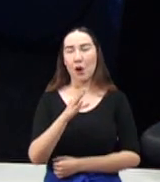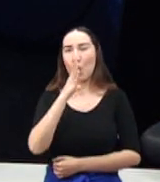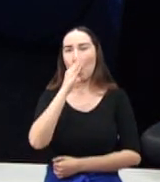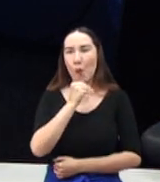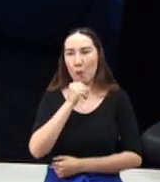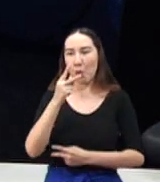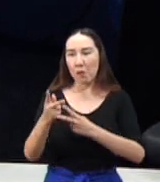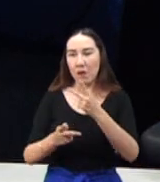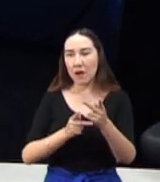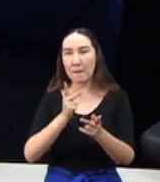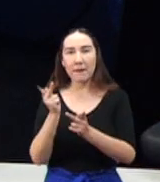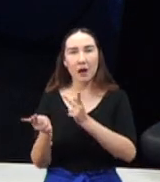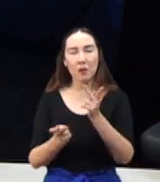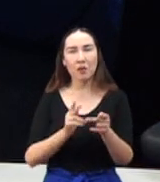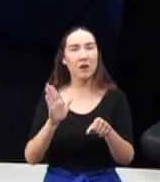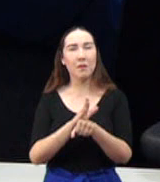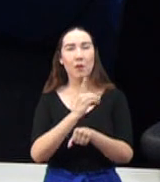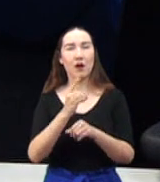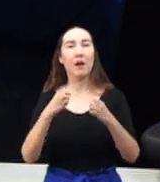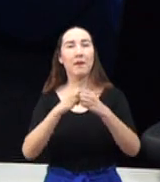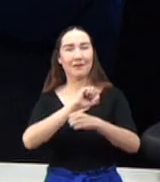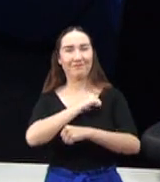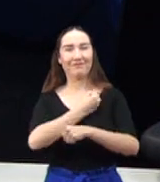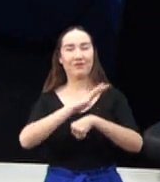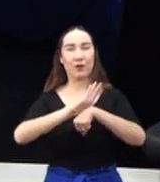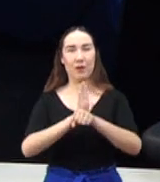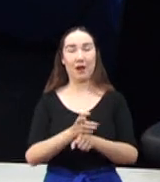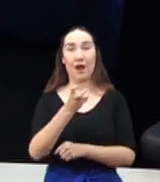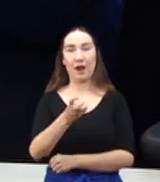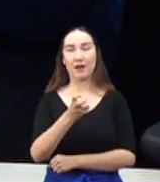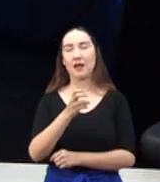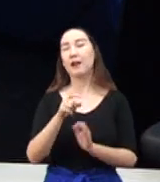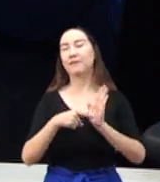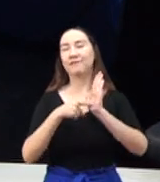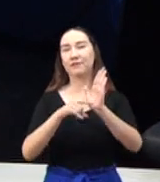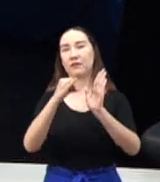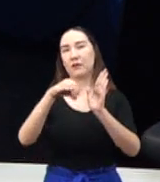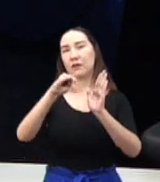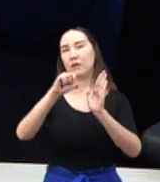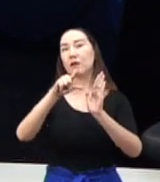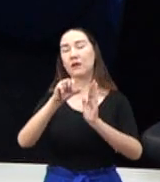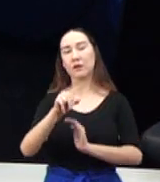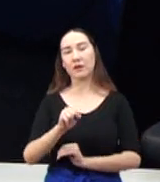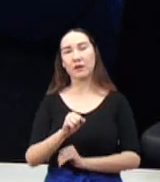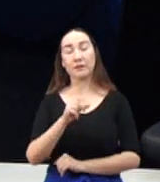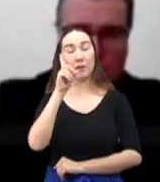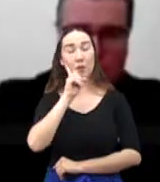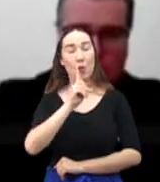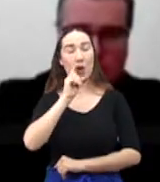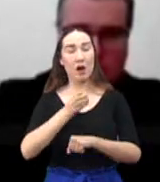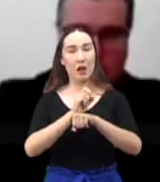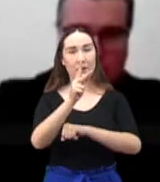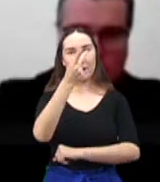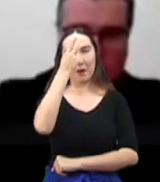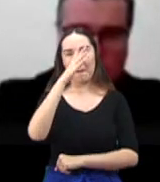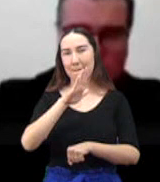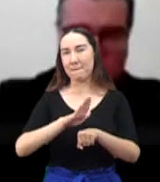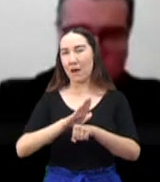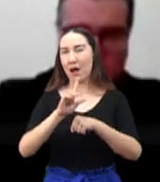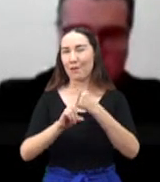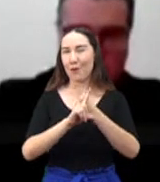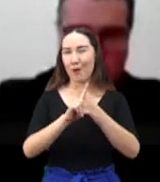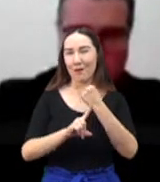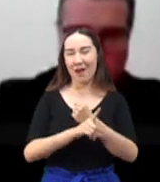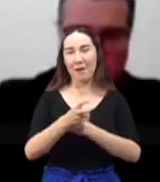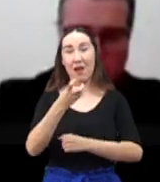motivo de la pandemia, por el COVID-19. Vamos a ver esta entrega de José Luis Juárez. Las mujeres de San Luis Potosí son las más afectadas con el